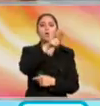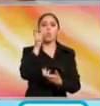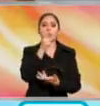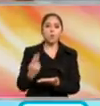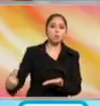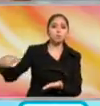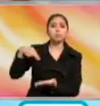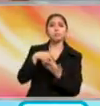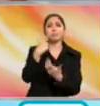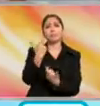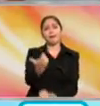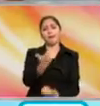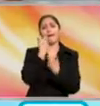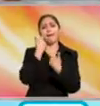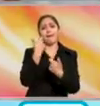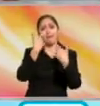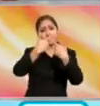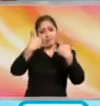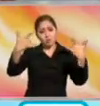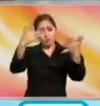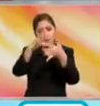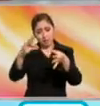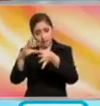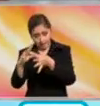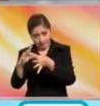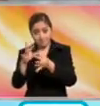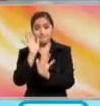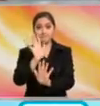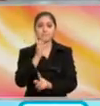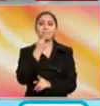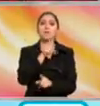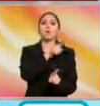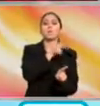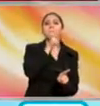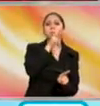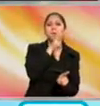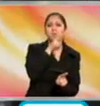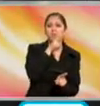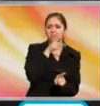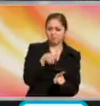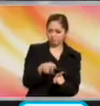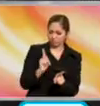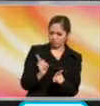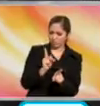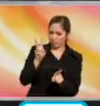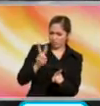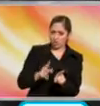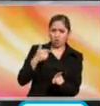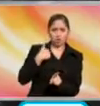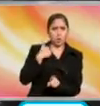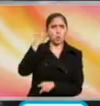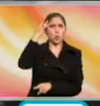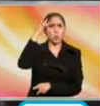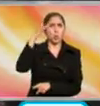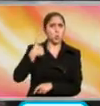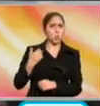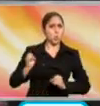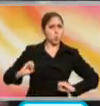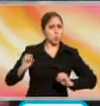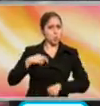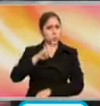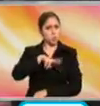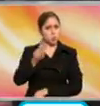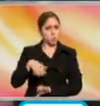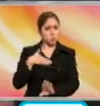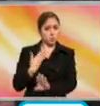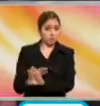Pero ahora han hecho una mancuerna y entonces el padre le dice, ¿de qué hablas? Eso no fue cierto. Yo era un santo. Claro. ¿Sí? Tu Claro.